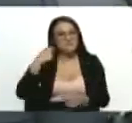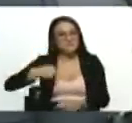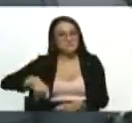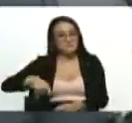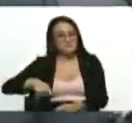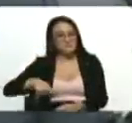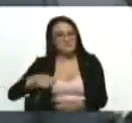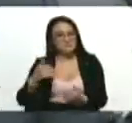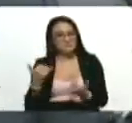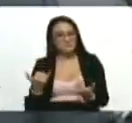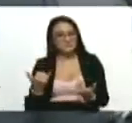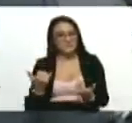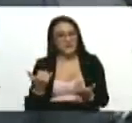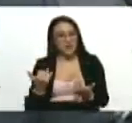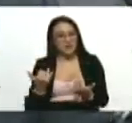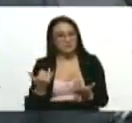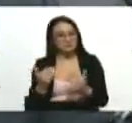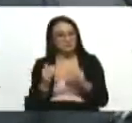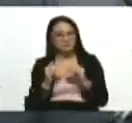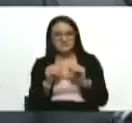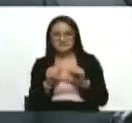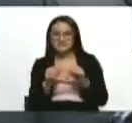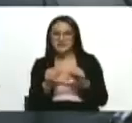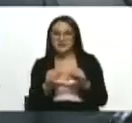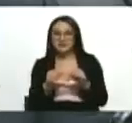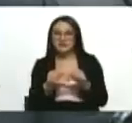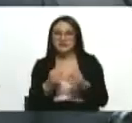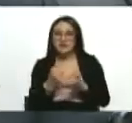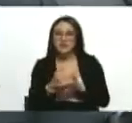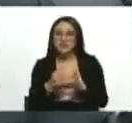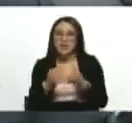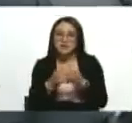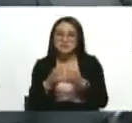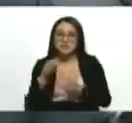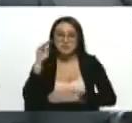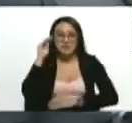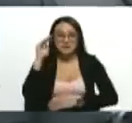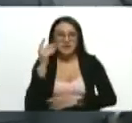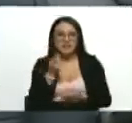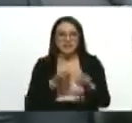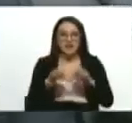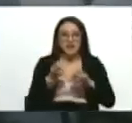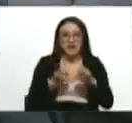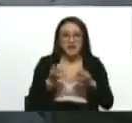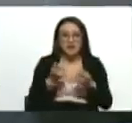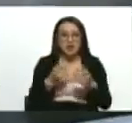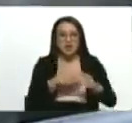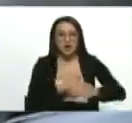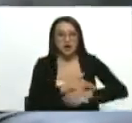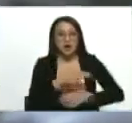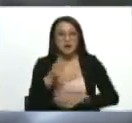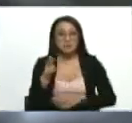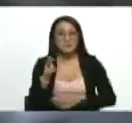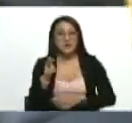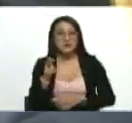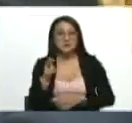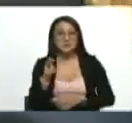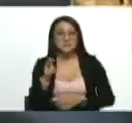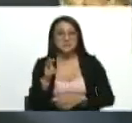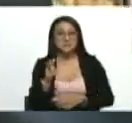que han sostenido de manera sistemática con ayuda de equipos militares, dinero y armas de todo